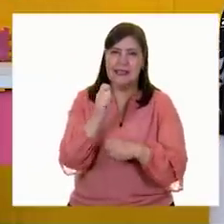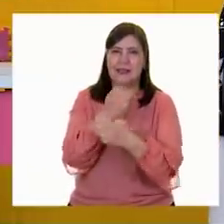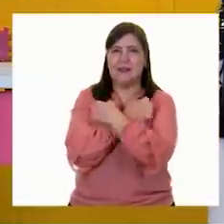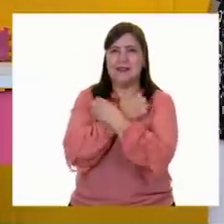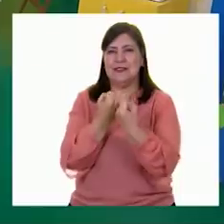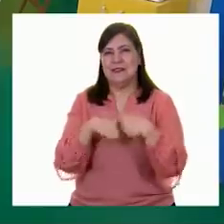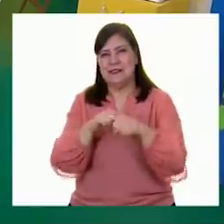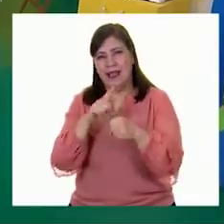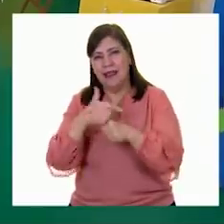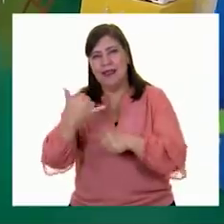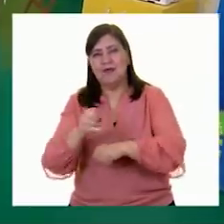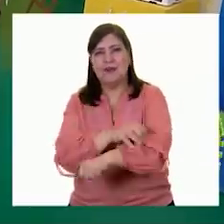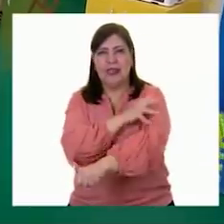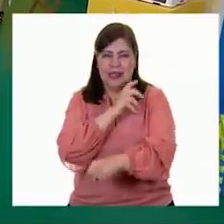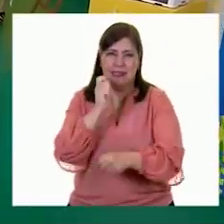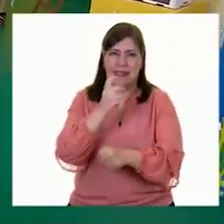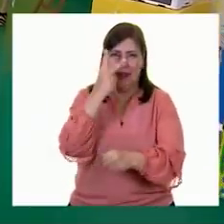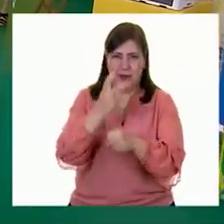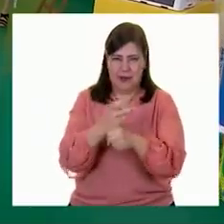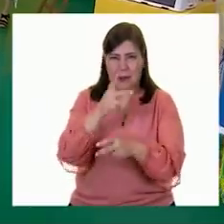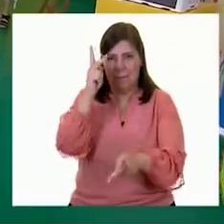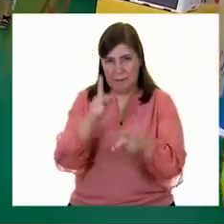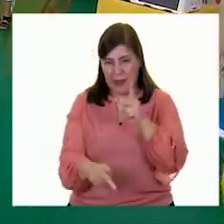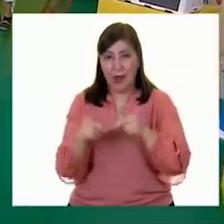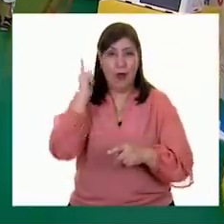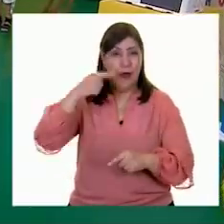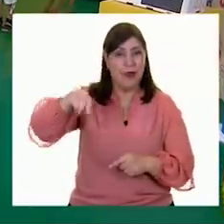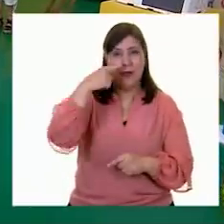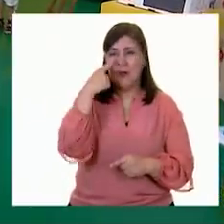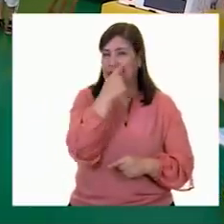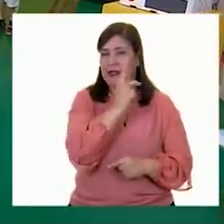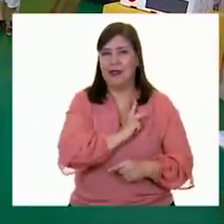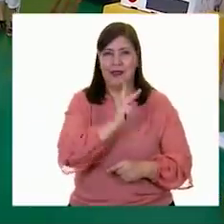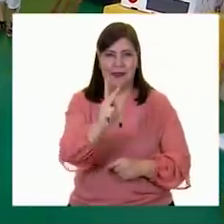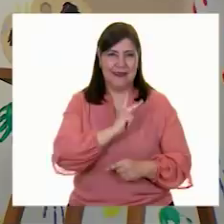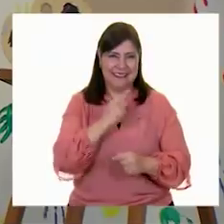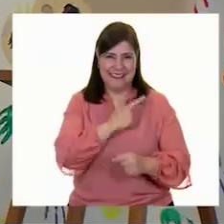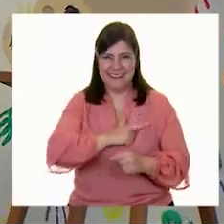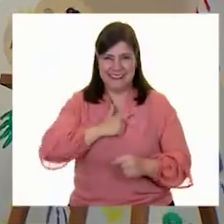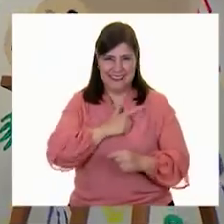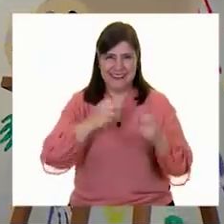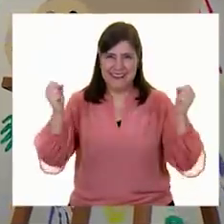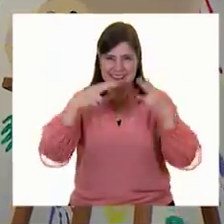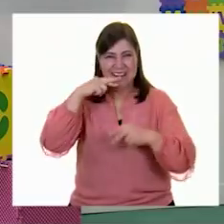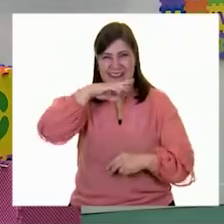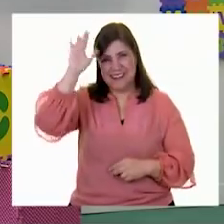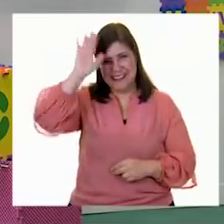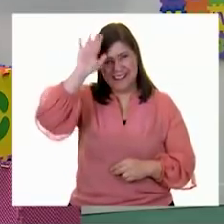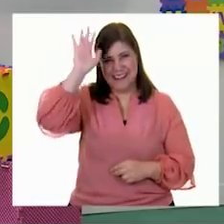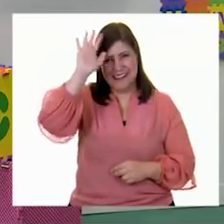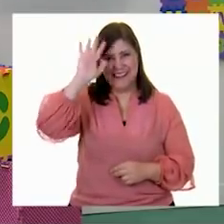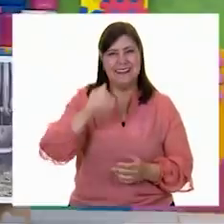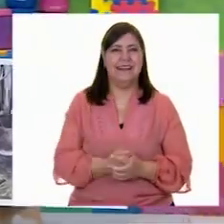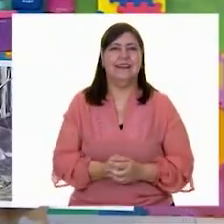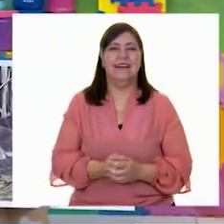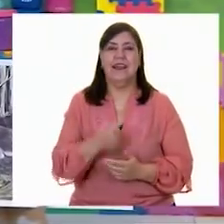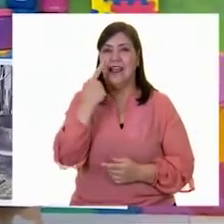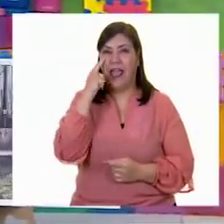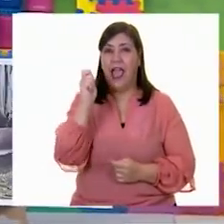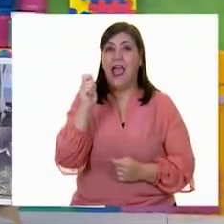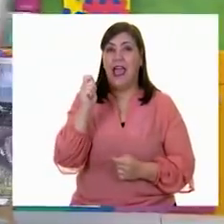segundo ciclo. Espero que lo hayan disfrutado tanto como nosotros, ¿eh? ¡Adiós! ¡Nos vemos! ¡Hasta luego! ¡Acompáñenos a ver